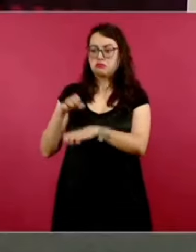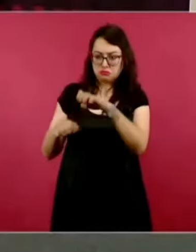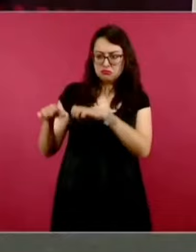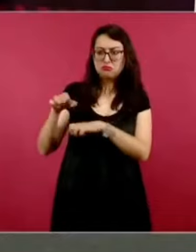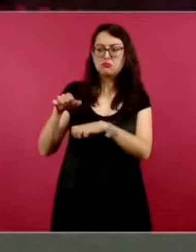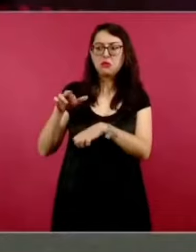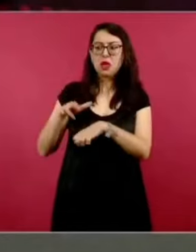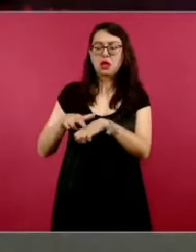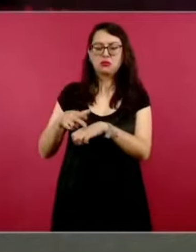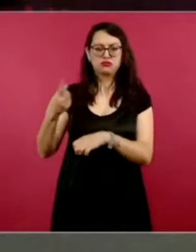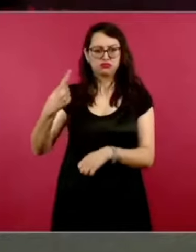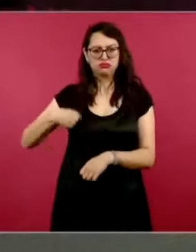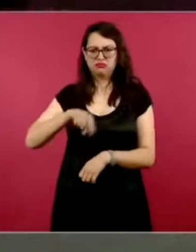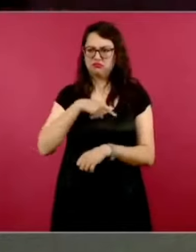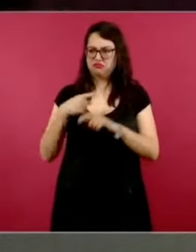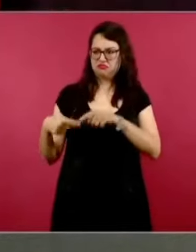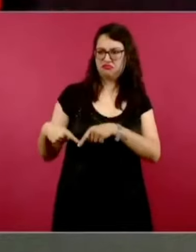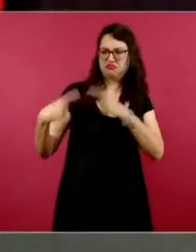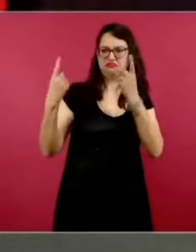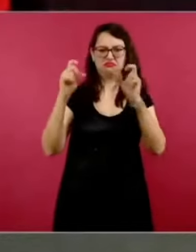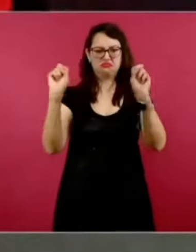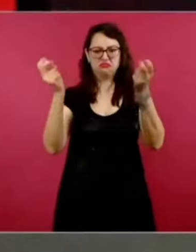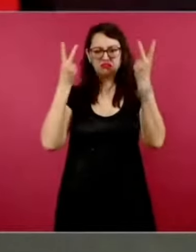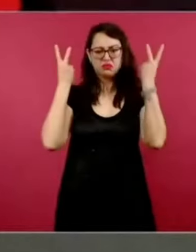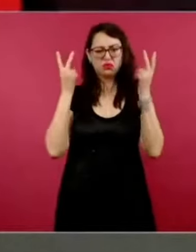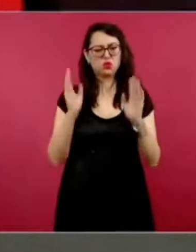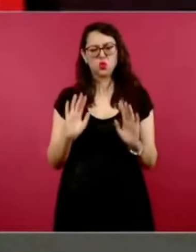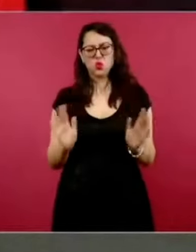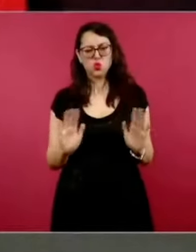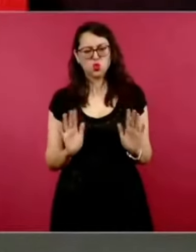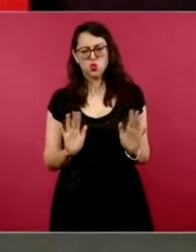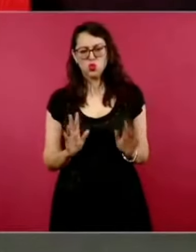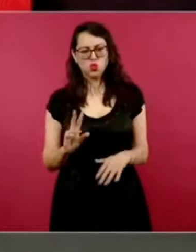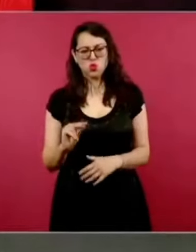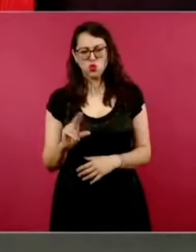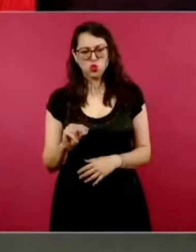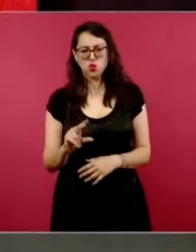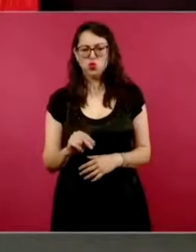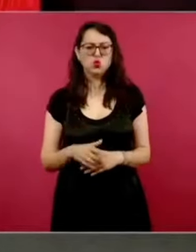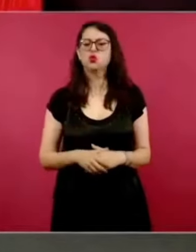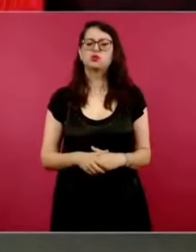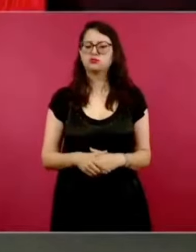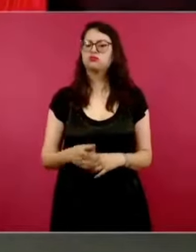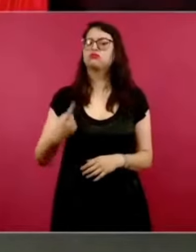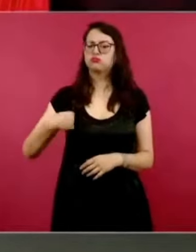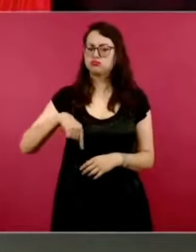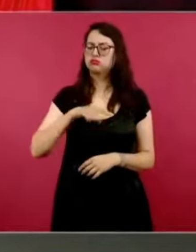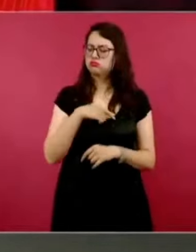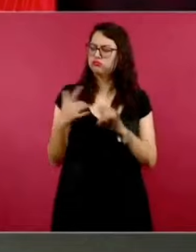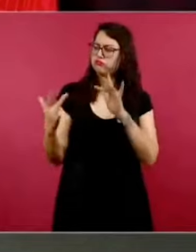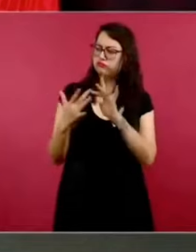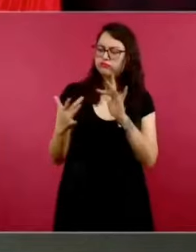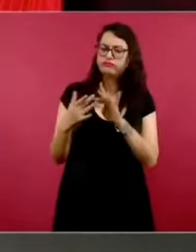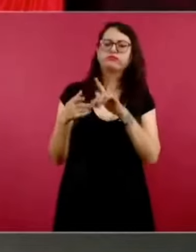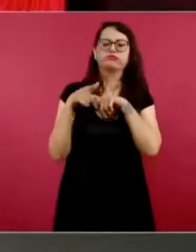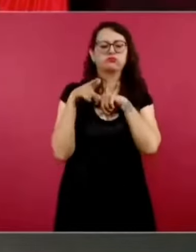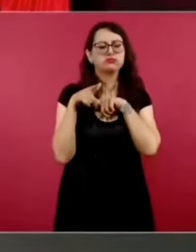a buscar a Raquel Cerur, hoy di instrucciones para que